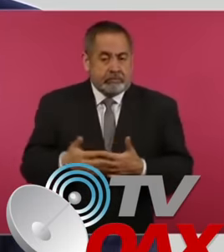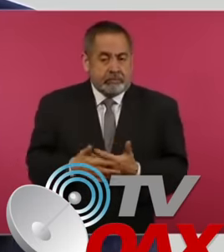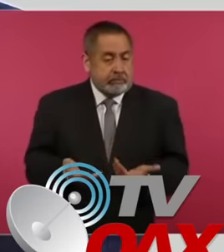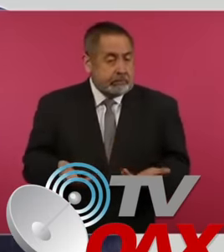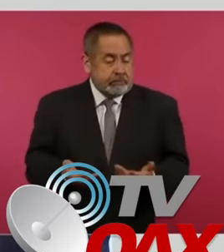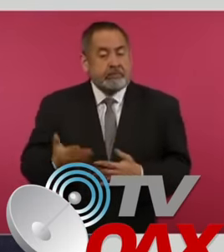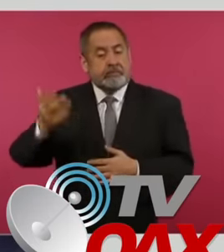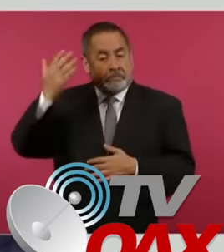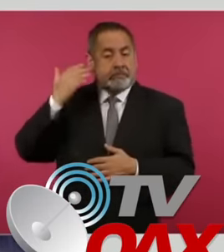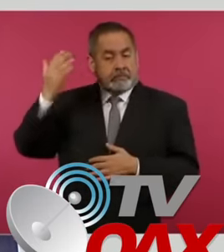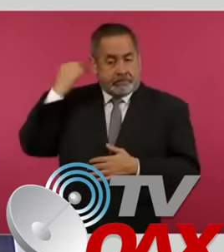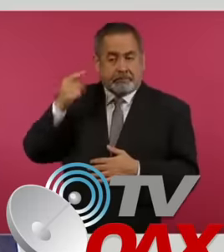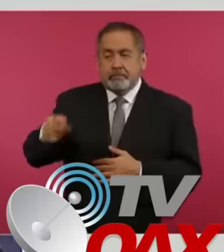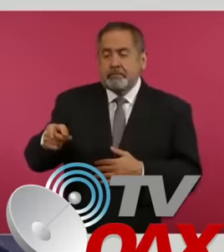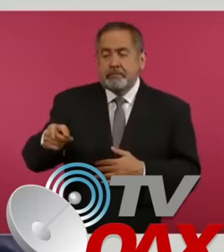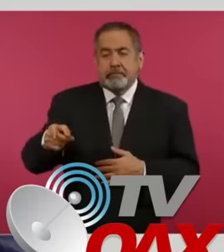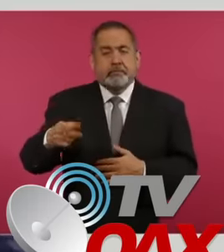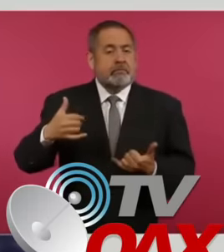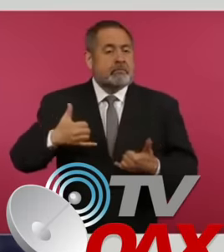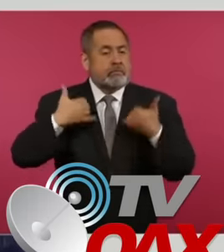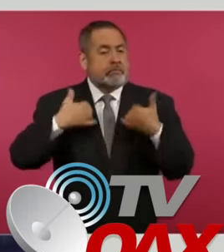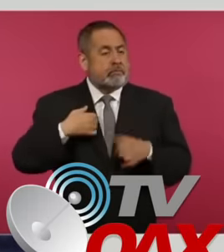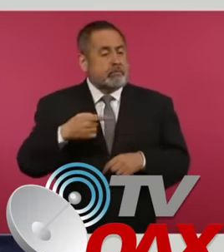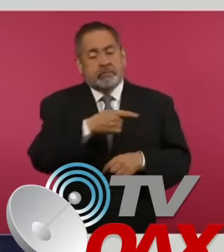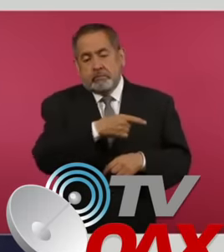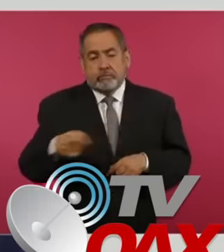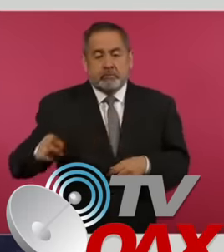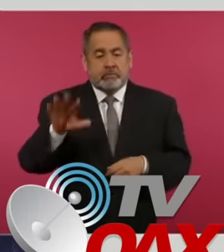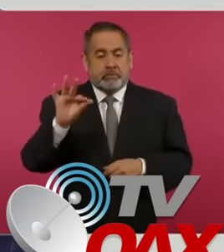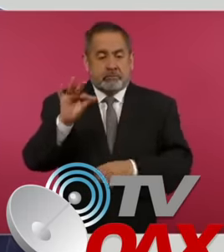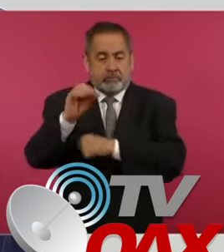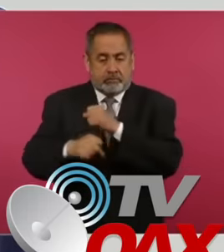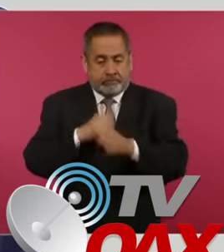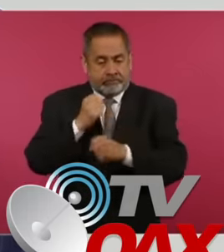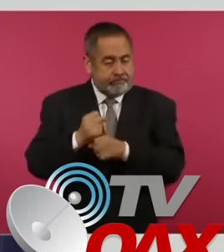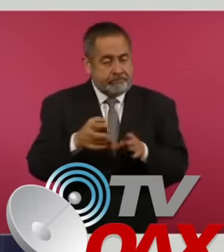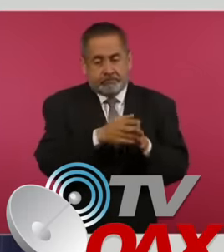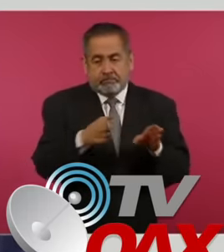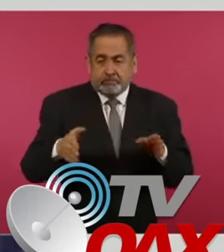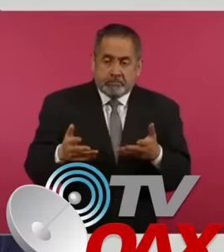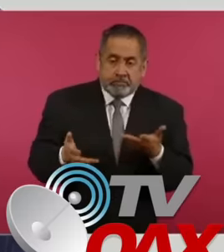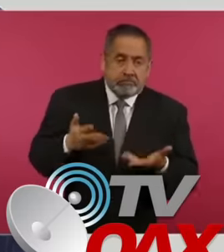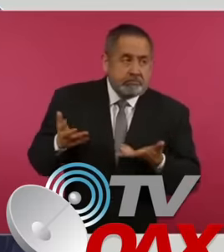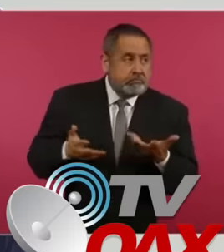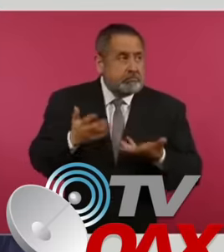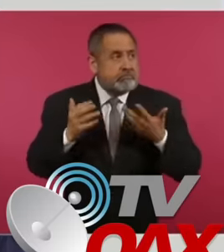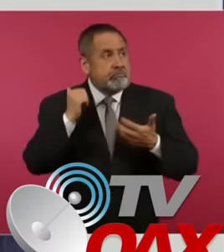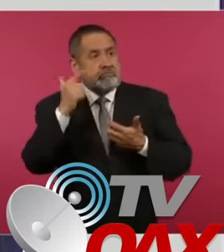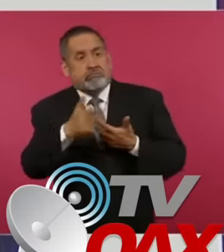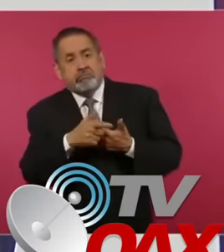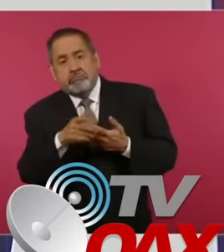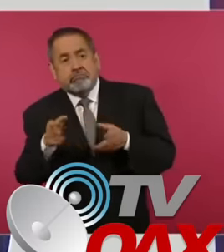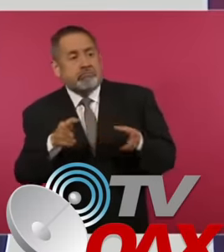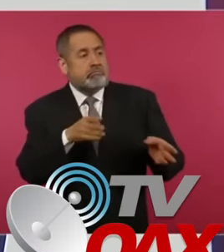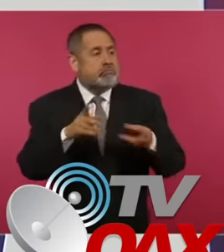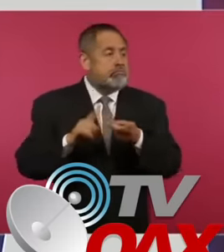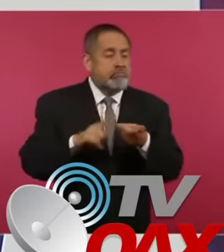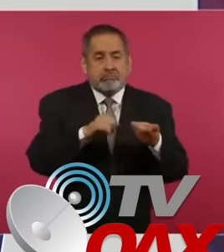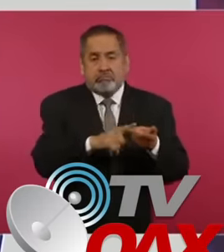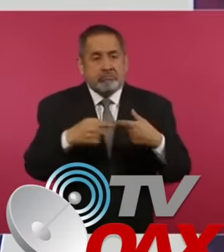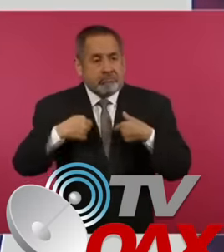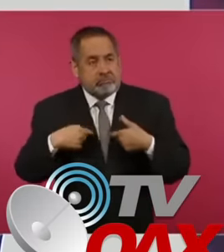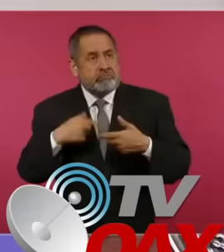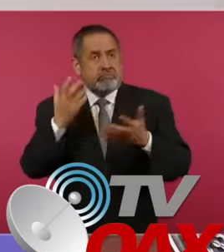lo pasarían en TV Azteca ni en Televisa, mucho menos en Imagen TV. Es necesario recalcar